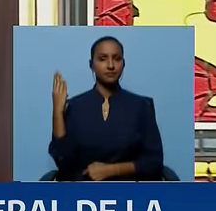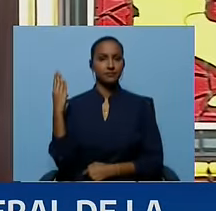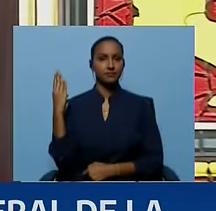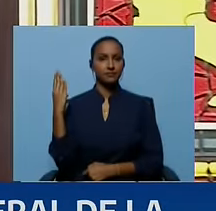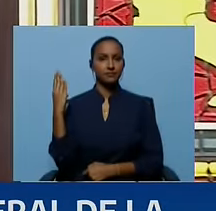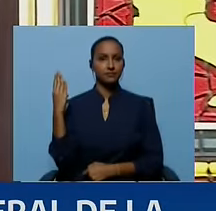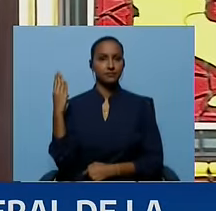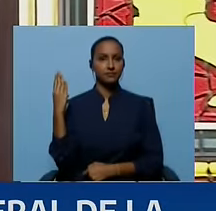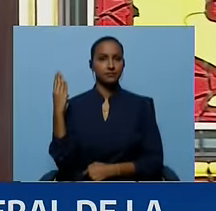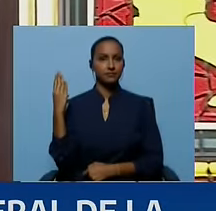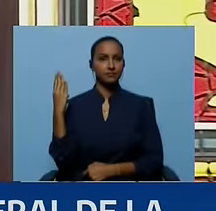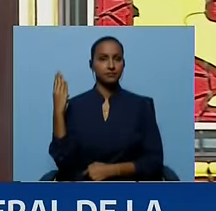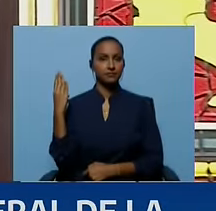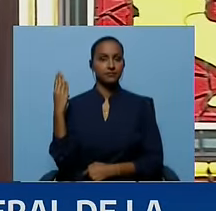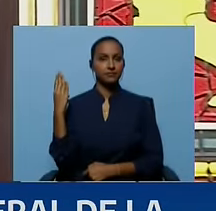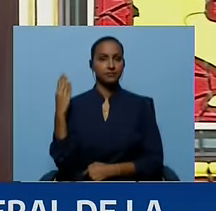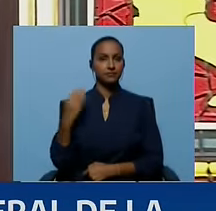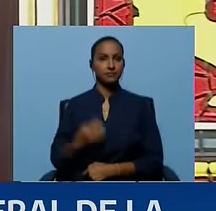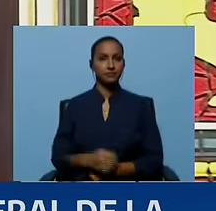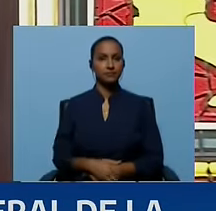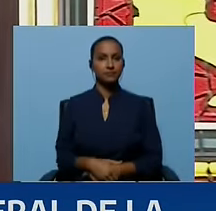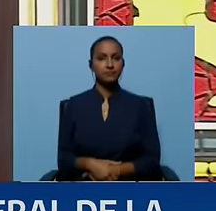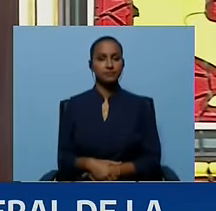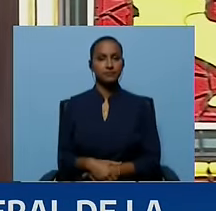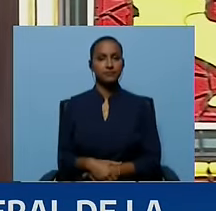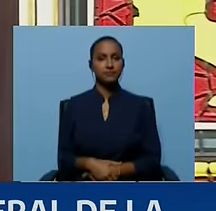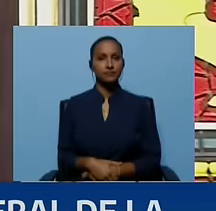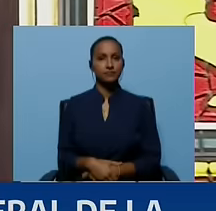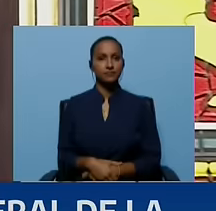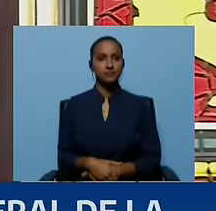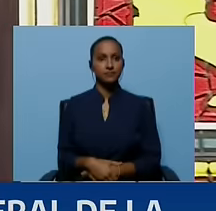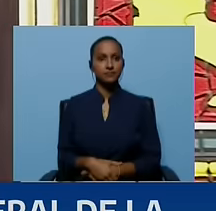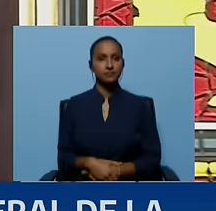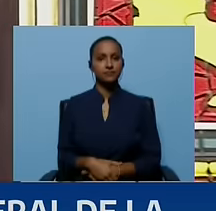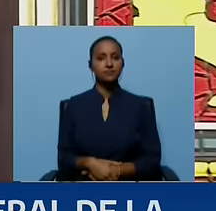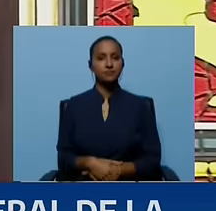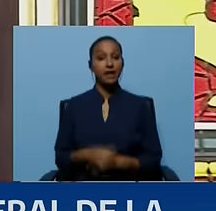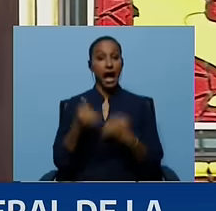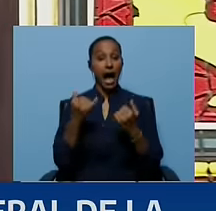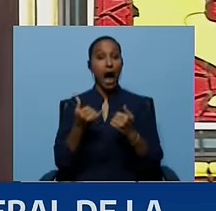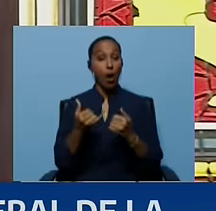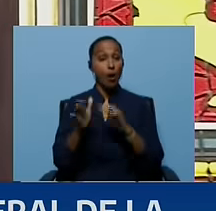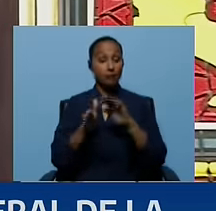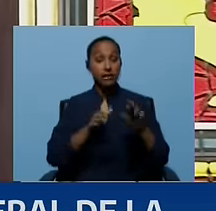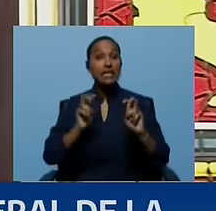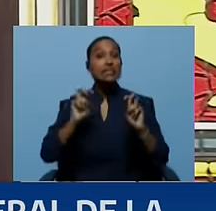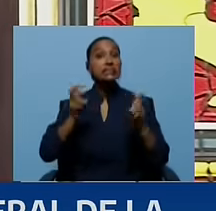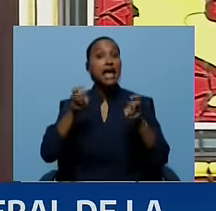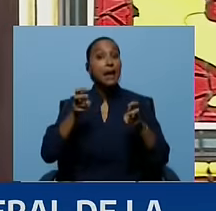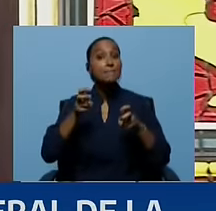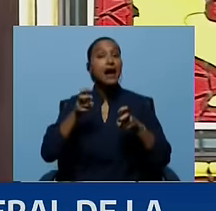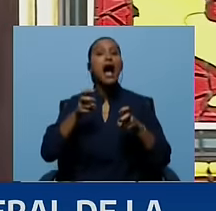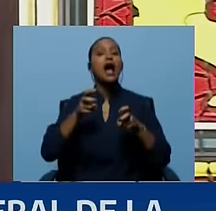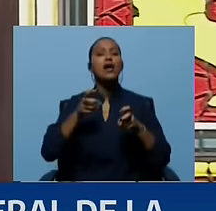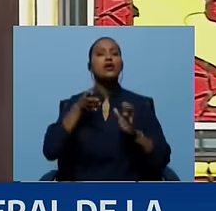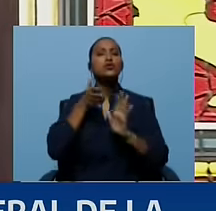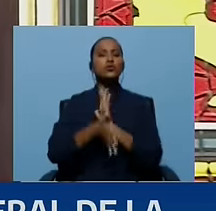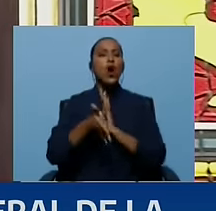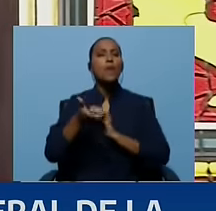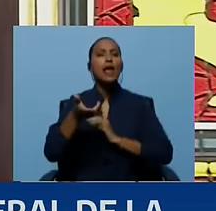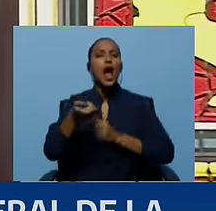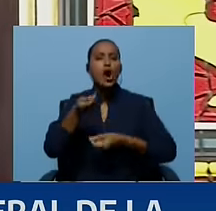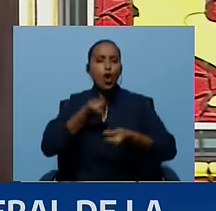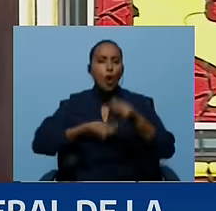Igualmente, en el Ministerio de Finanzas y Comercio Exterior también viene una joven